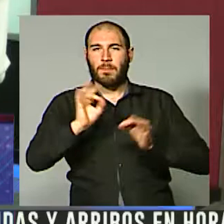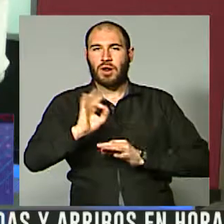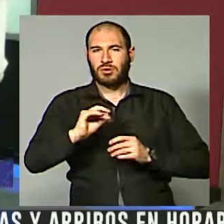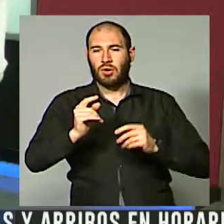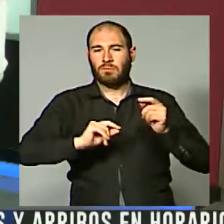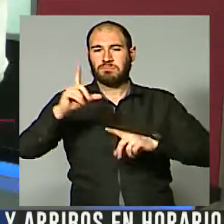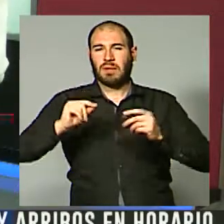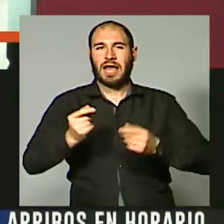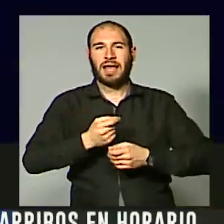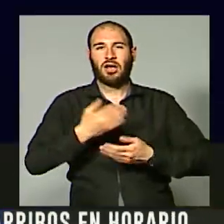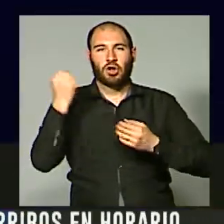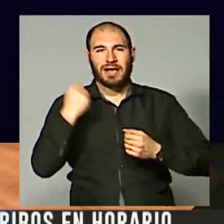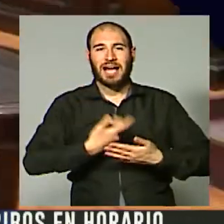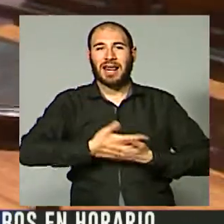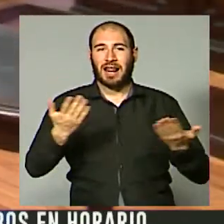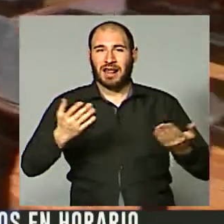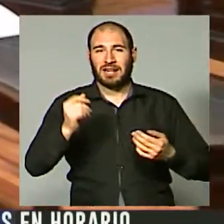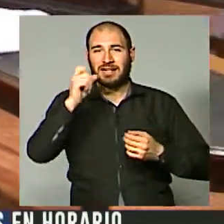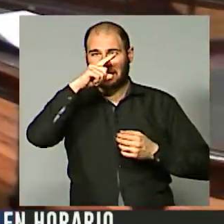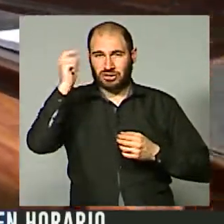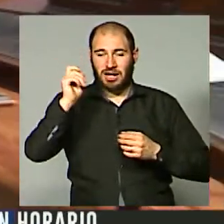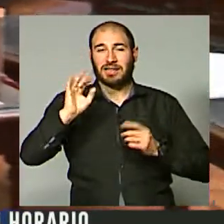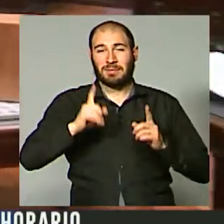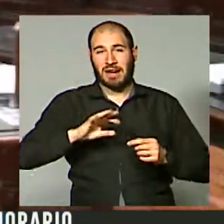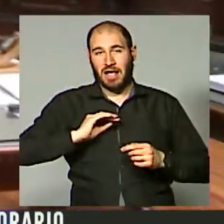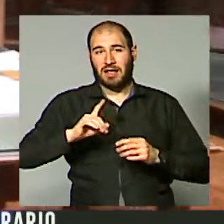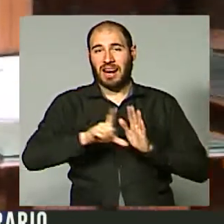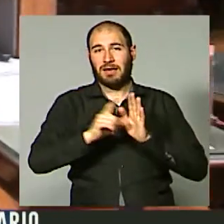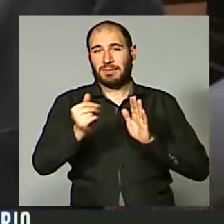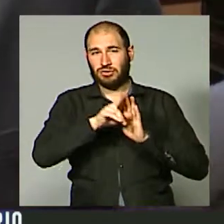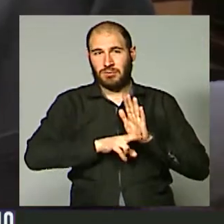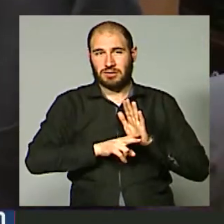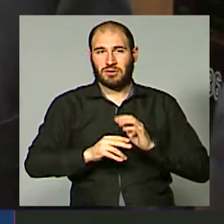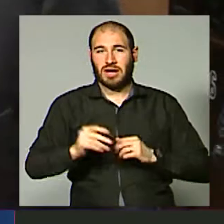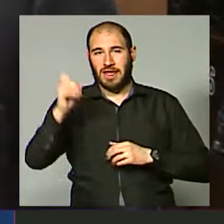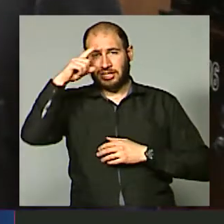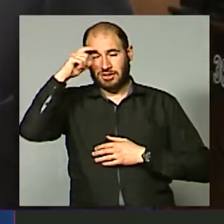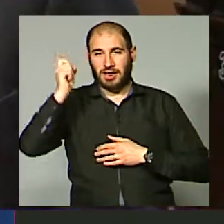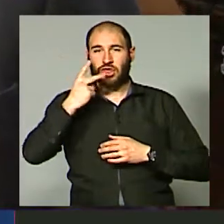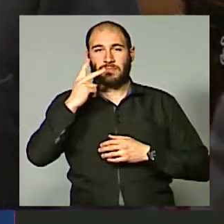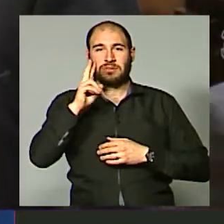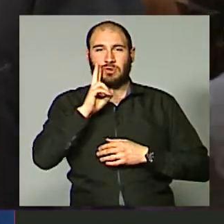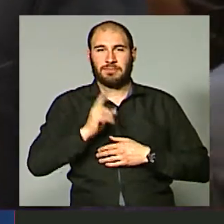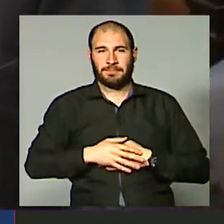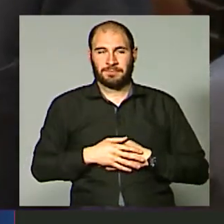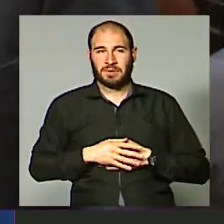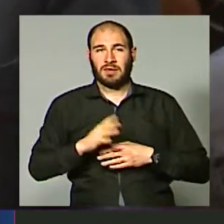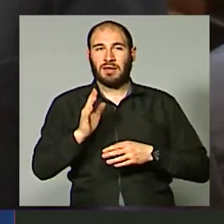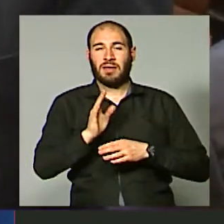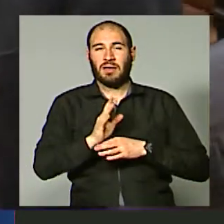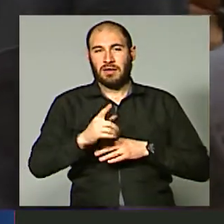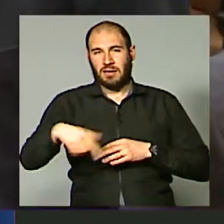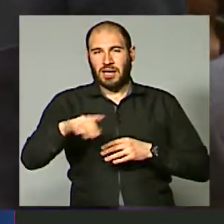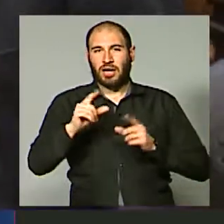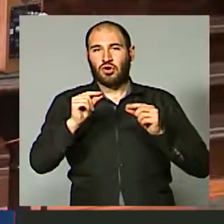variables macroeconómicas nacionales previstos también para la Ley de Presupuesto Nacional 2019. Es decir, se tomaron los números